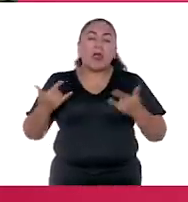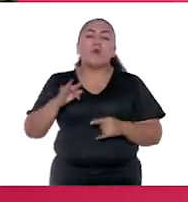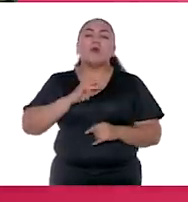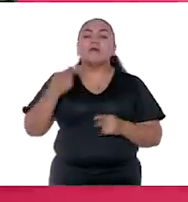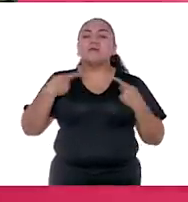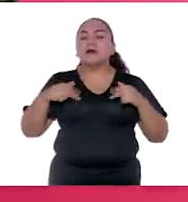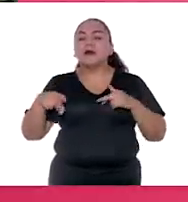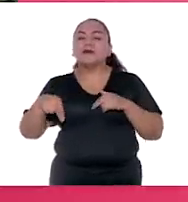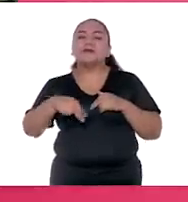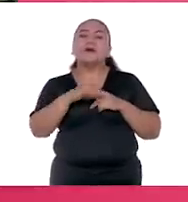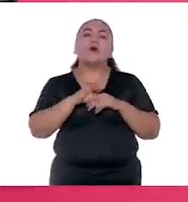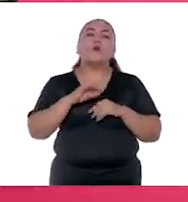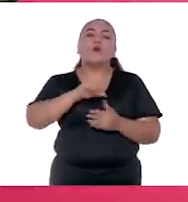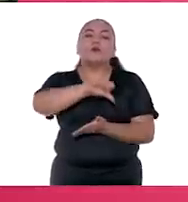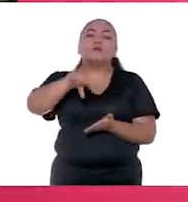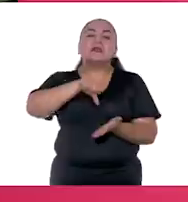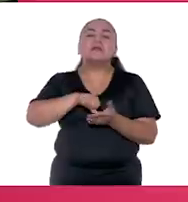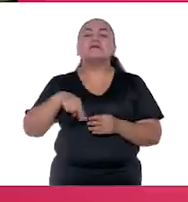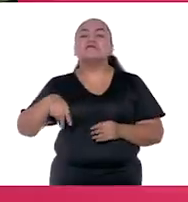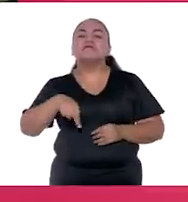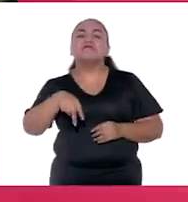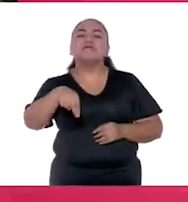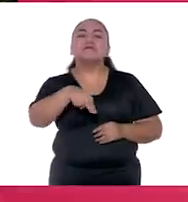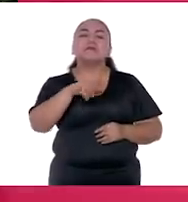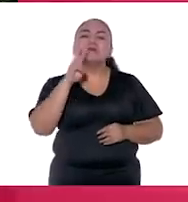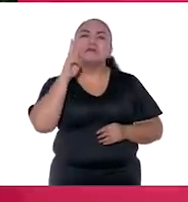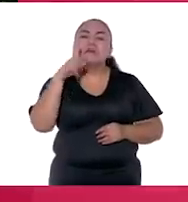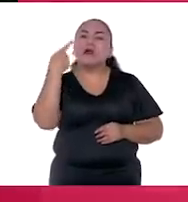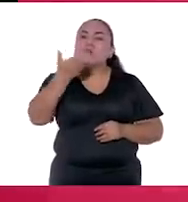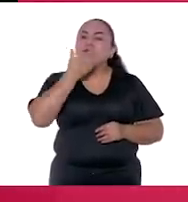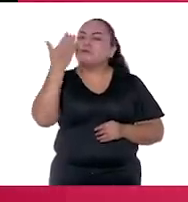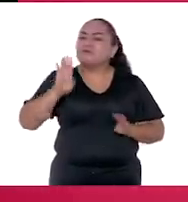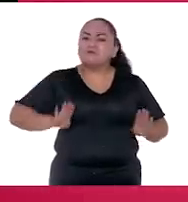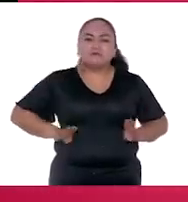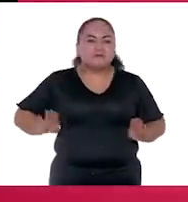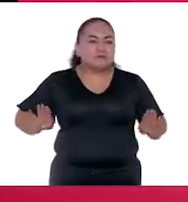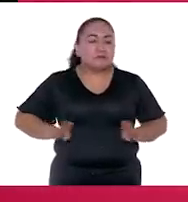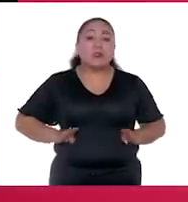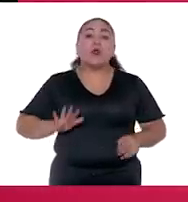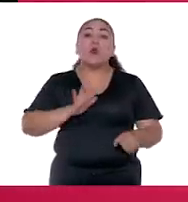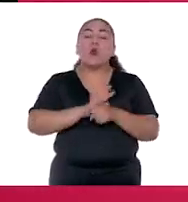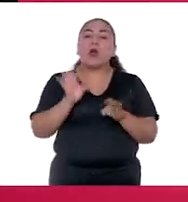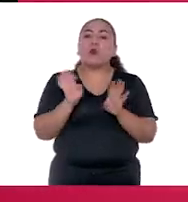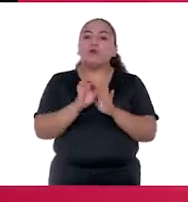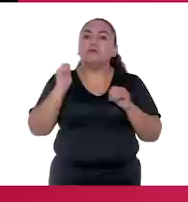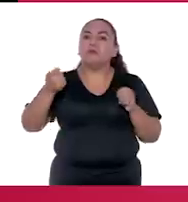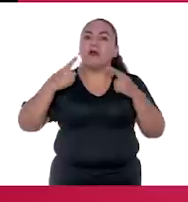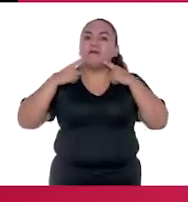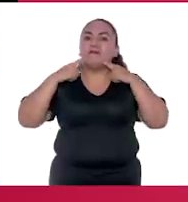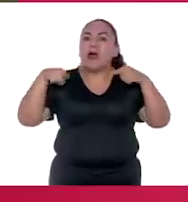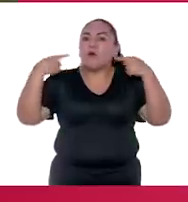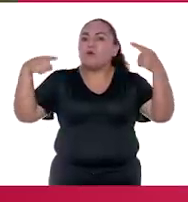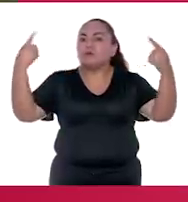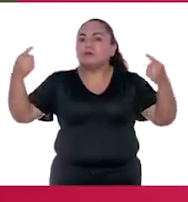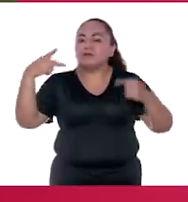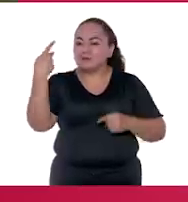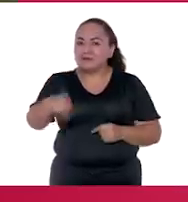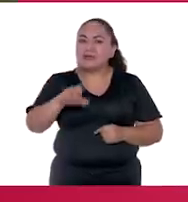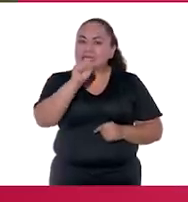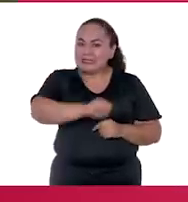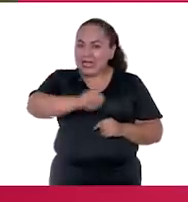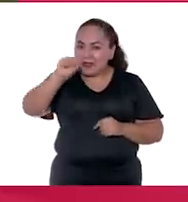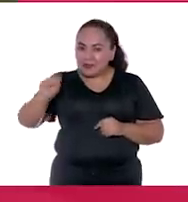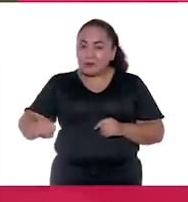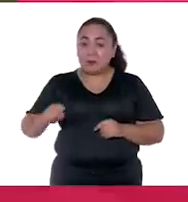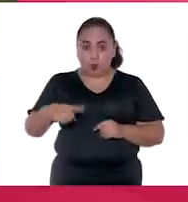las calles del centro. Además, tiene sus tradiciones, y si hay algo que le ha dado fama a Saltillo, y no solo en el país, sino también